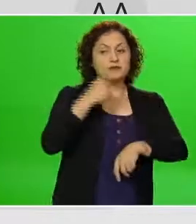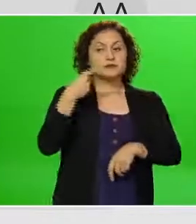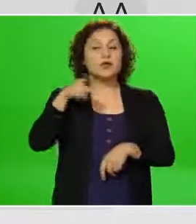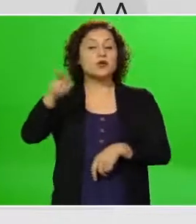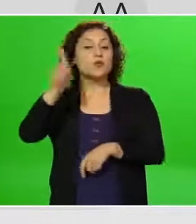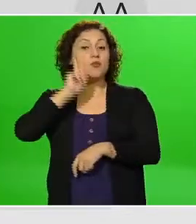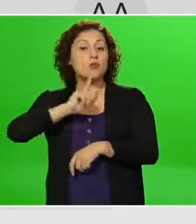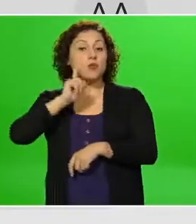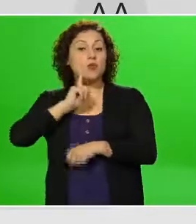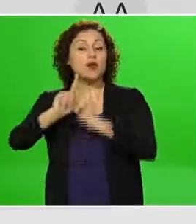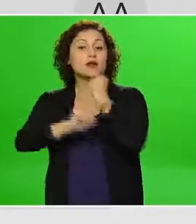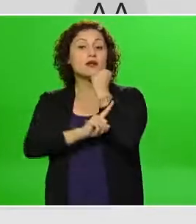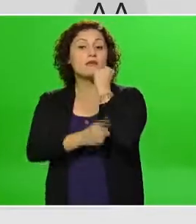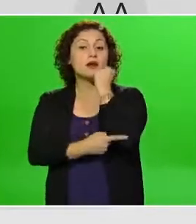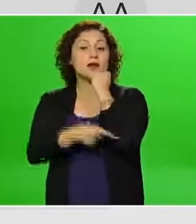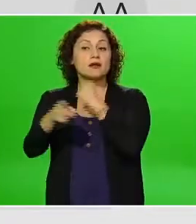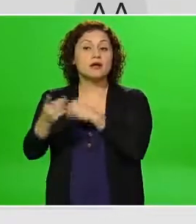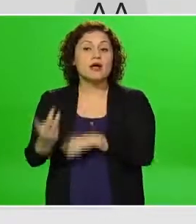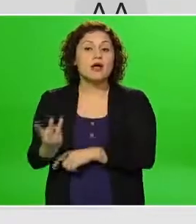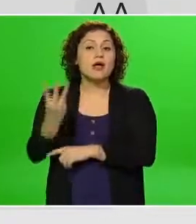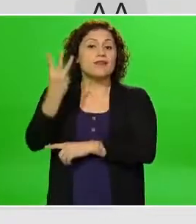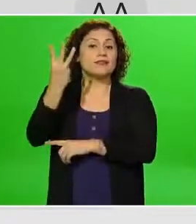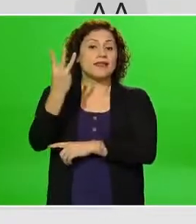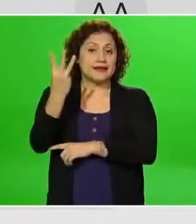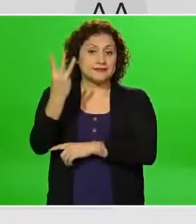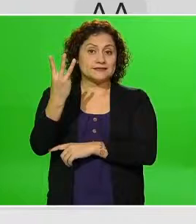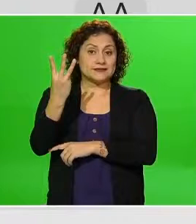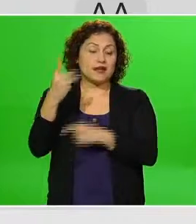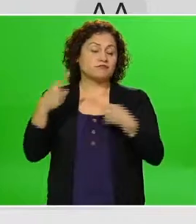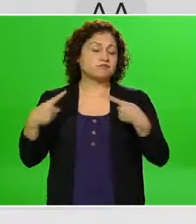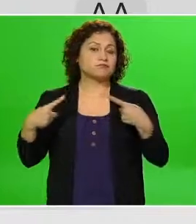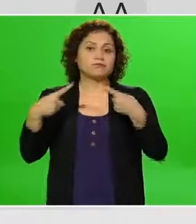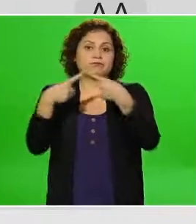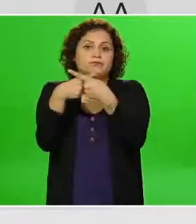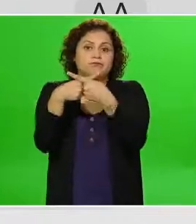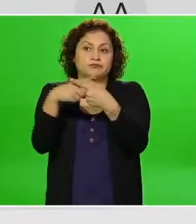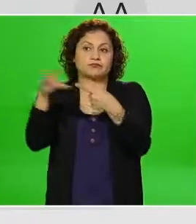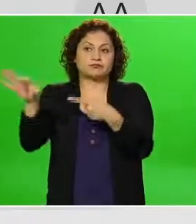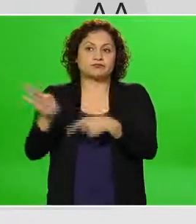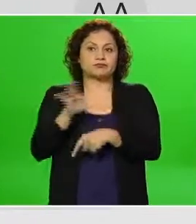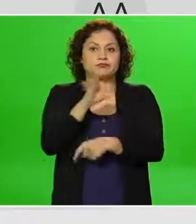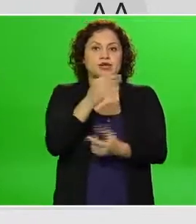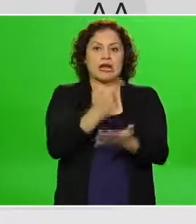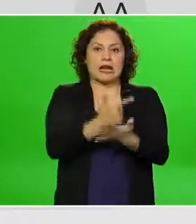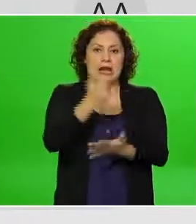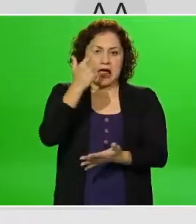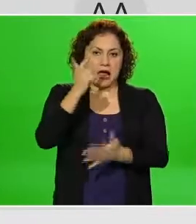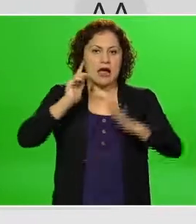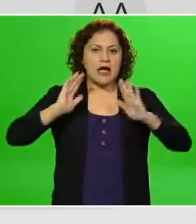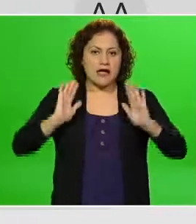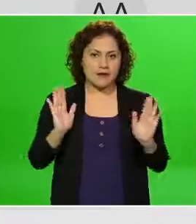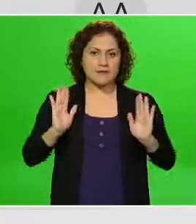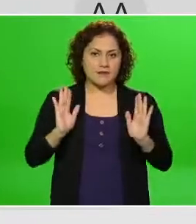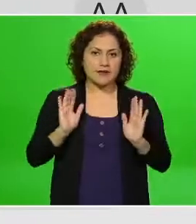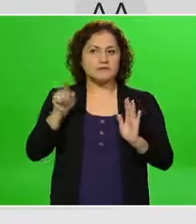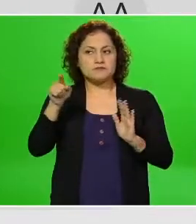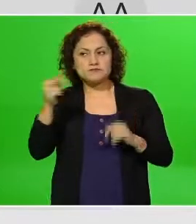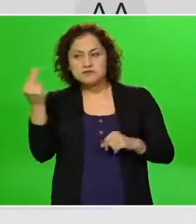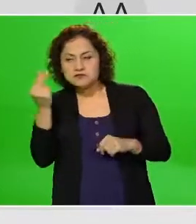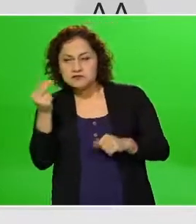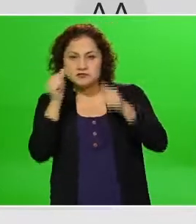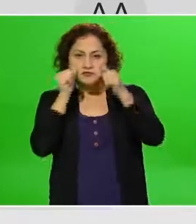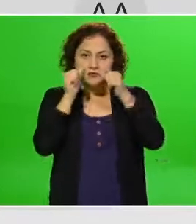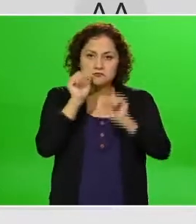solamente 3 han tenido alguna característica que ha permitido clasificarlos como ESAVIS graves, es decir, que han requerido de un